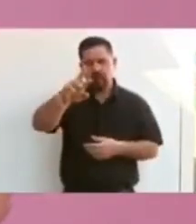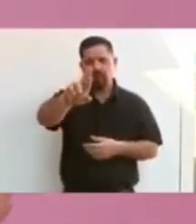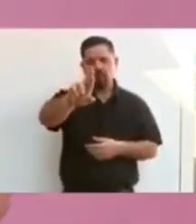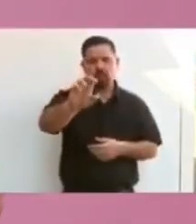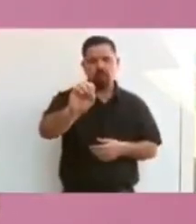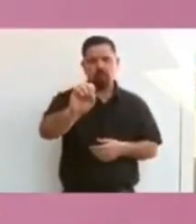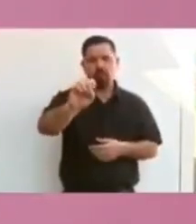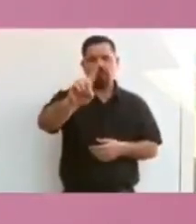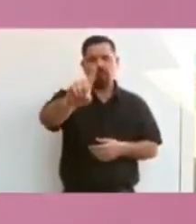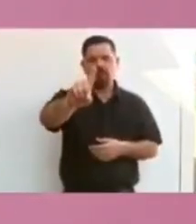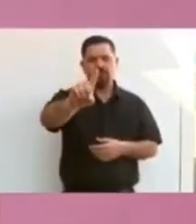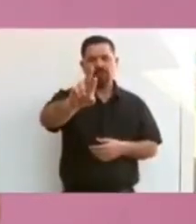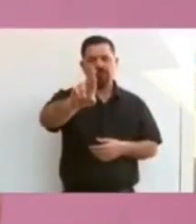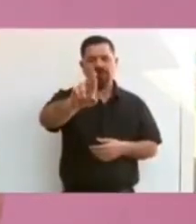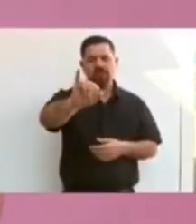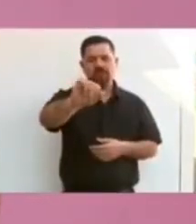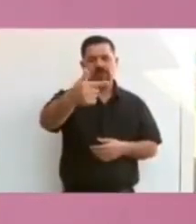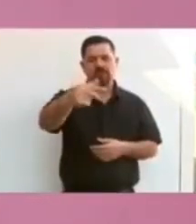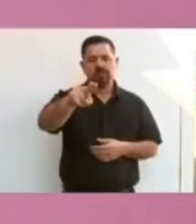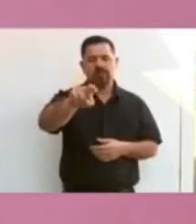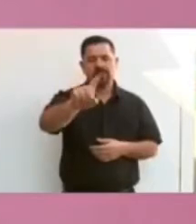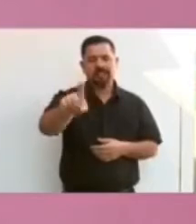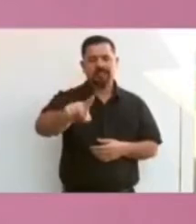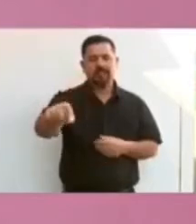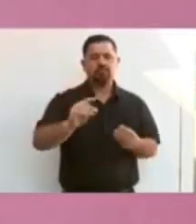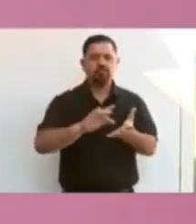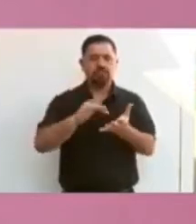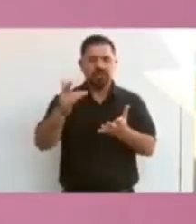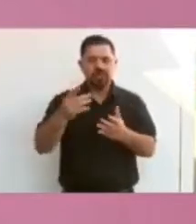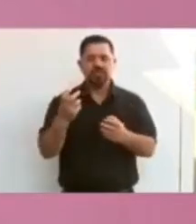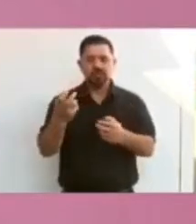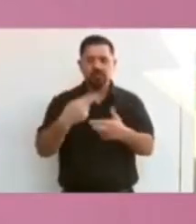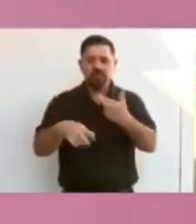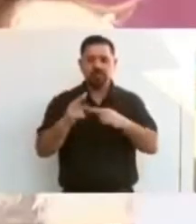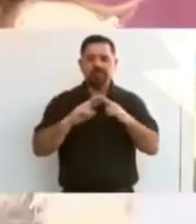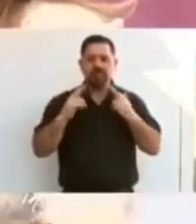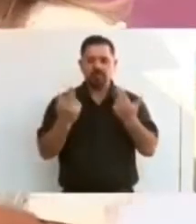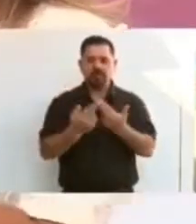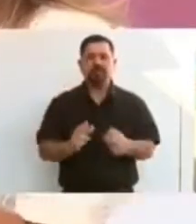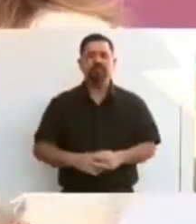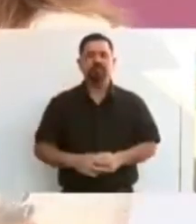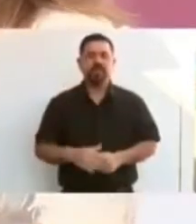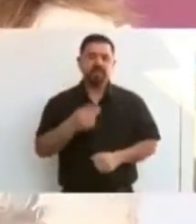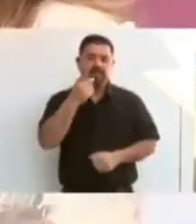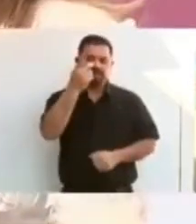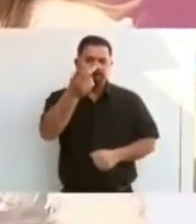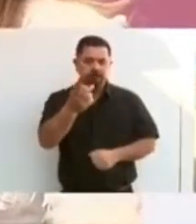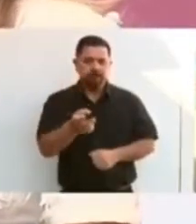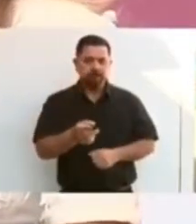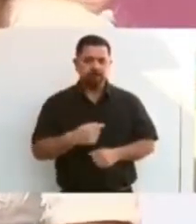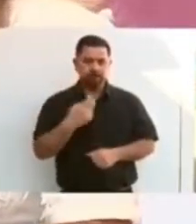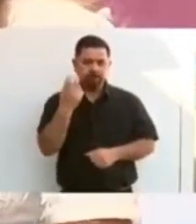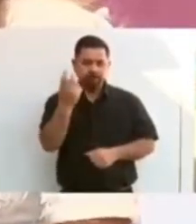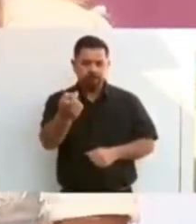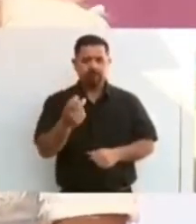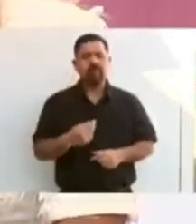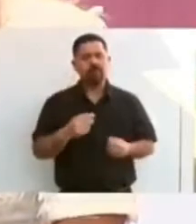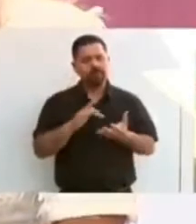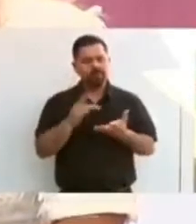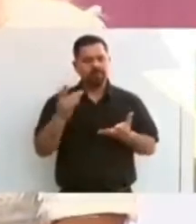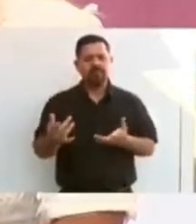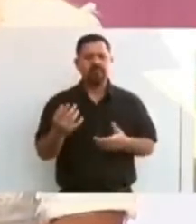aquí, siempre atento a todos estos eventos. Pues bueno, decirles que pues ya esto es una realidad. Gracias